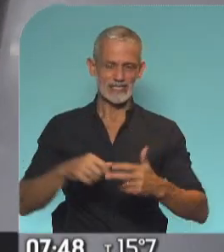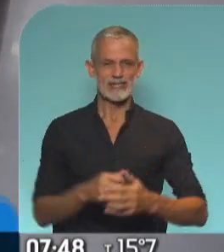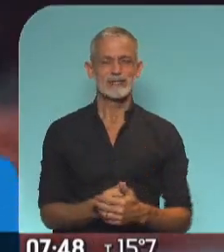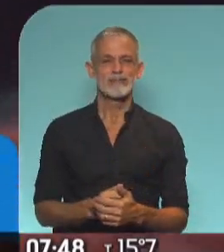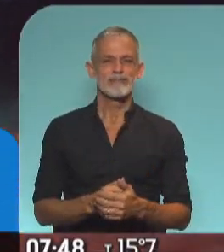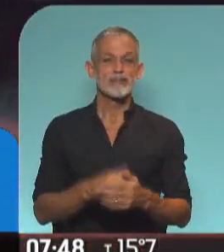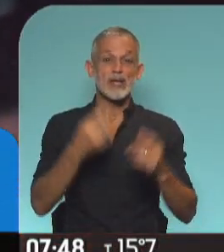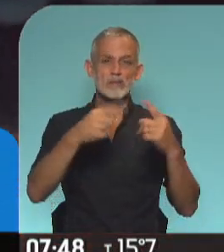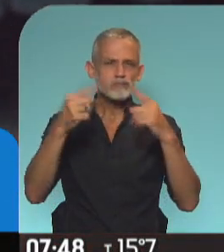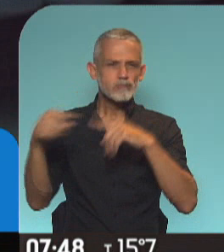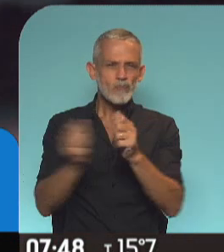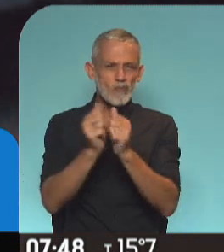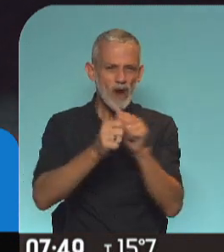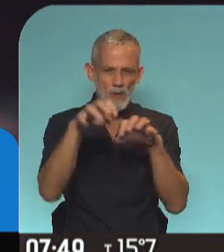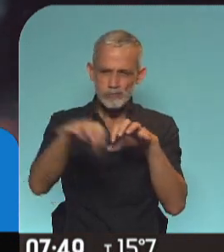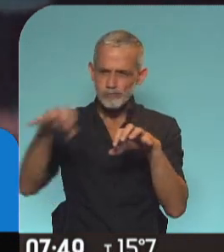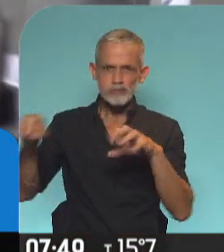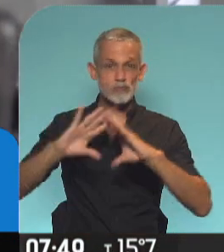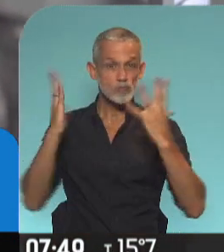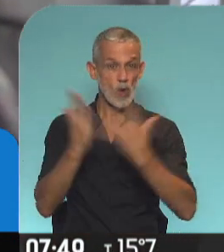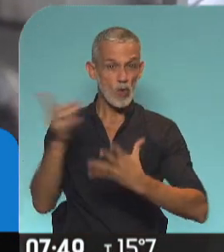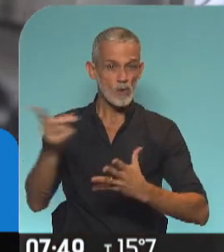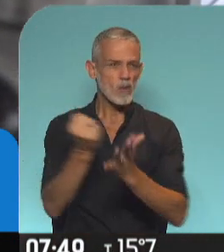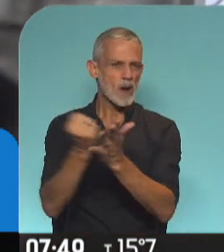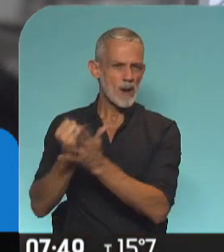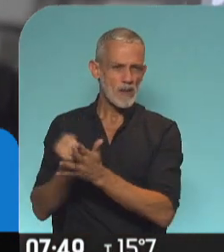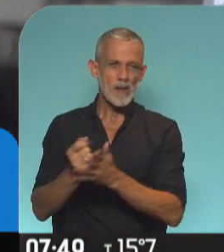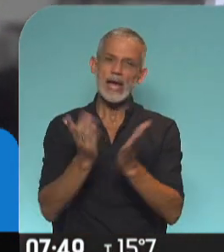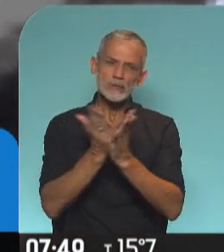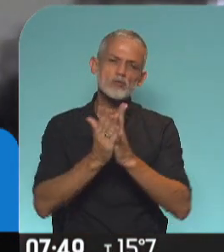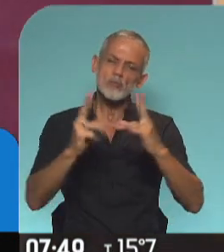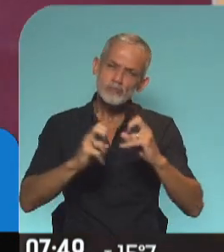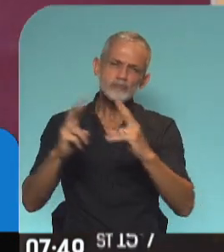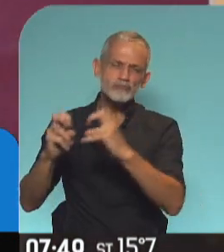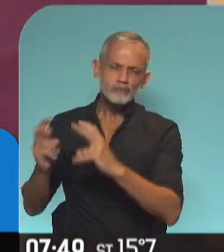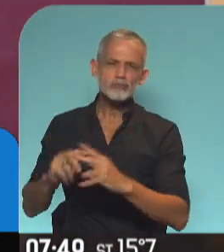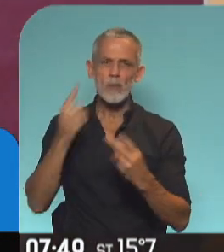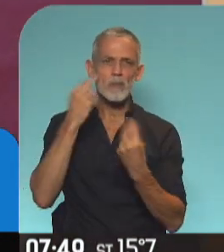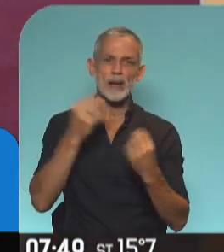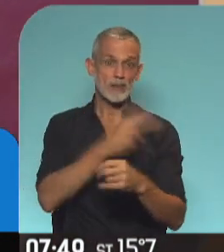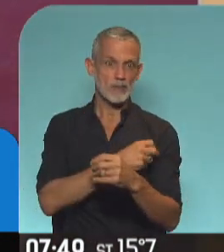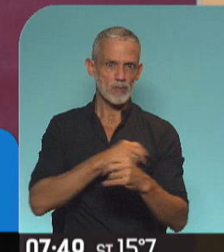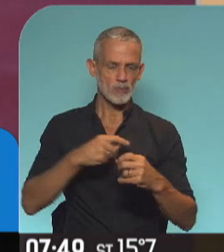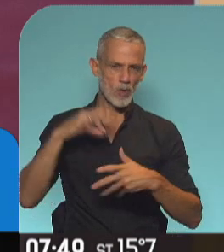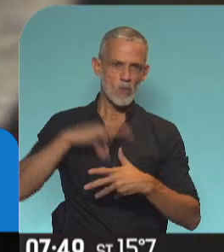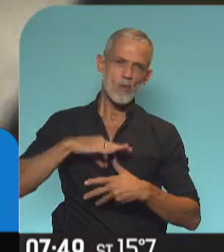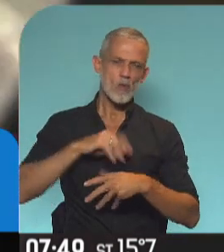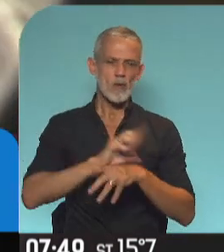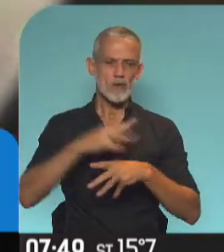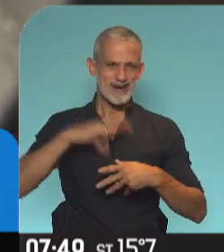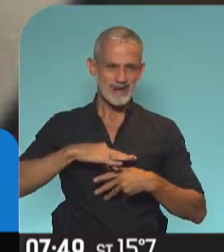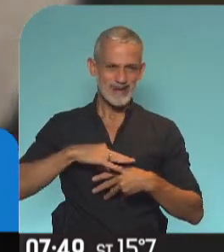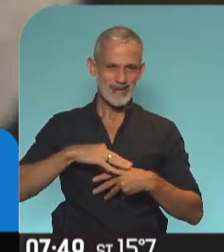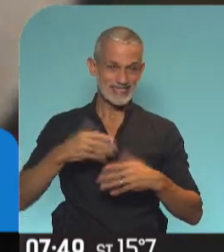Los diferentes desarrollos de las vacunas a nivel mundial se encuentran en estudio permanente para lograr la inmunidad que evite el ingreso del SARS-CoV-2 en el